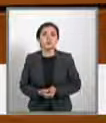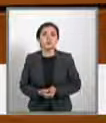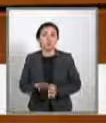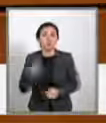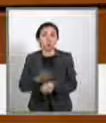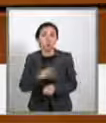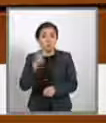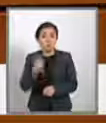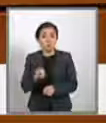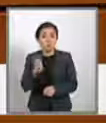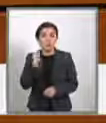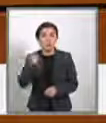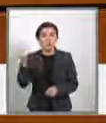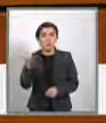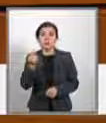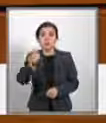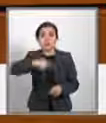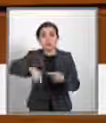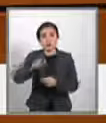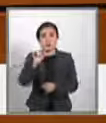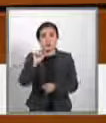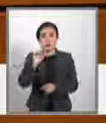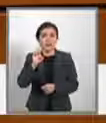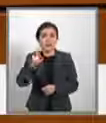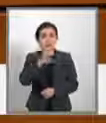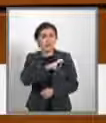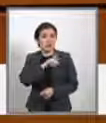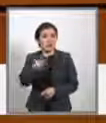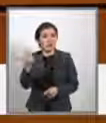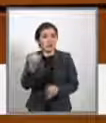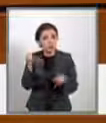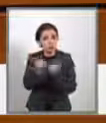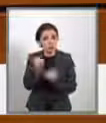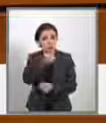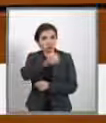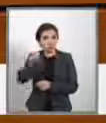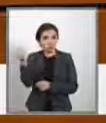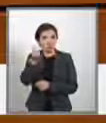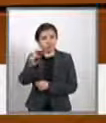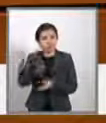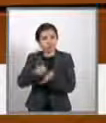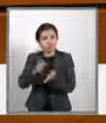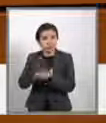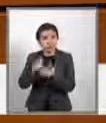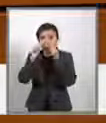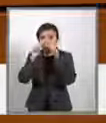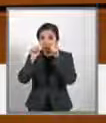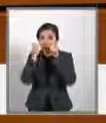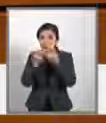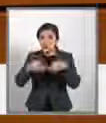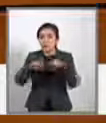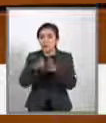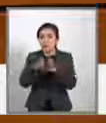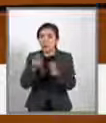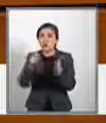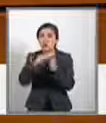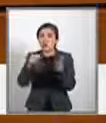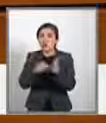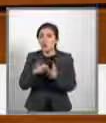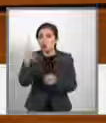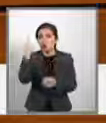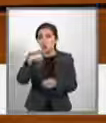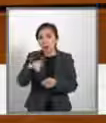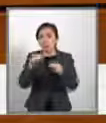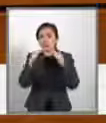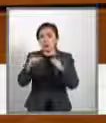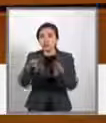Por esta razón, es necesario que los fiscales especializados cumplan también con dichos requisitos atendiendo una norma de techo, es decir,